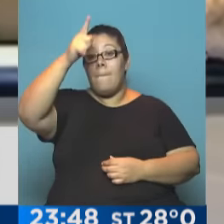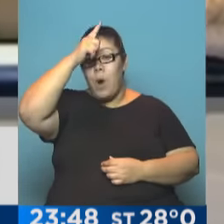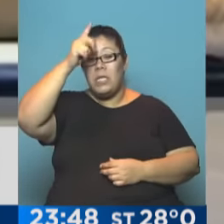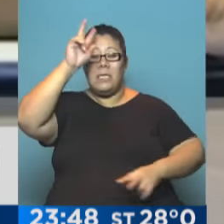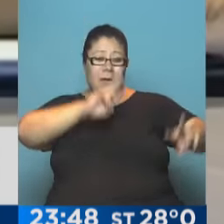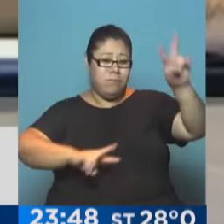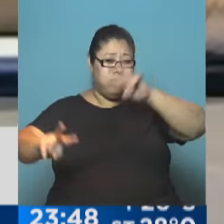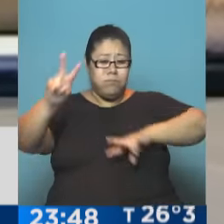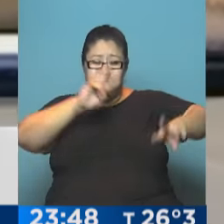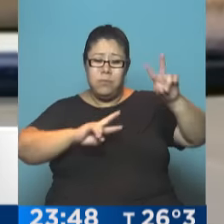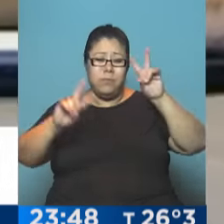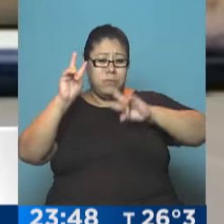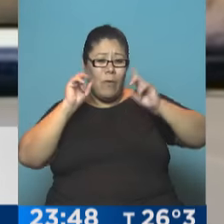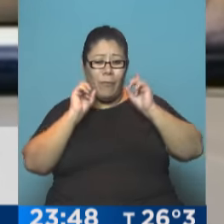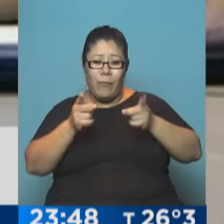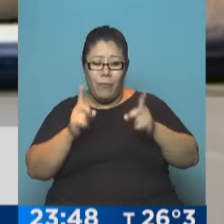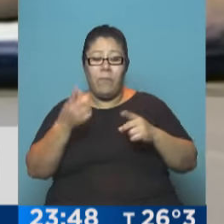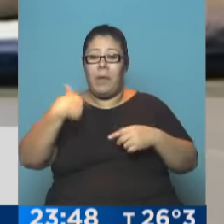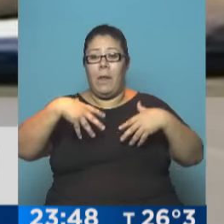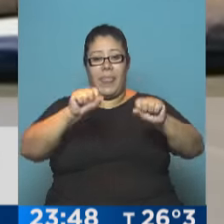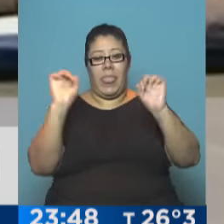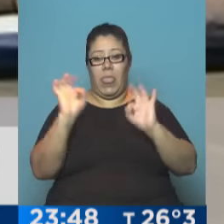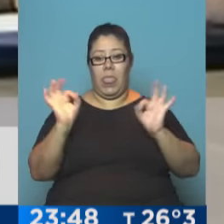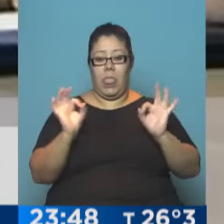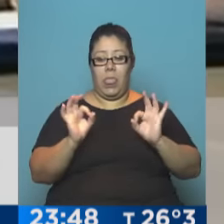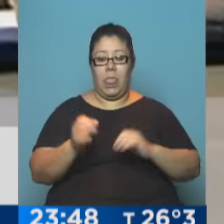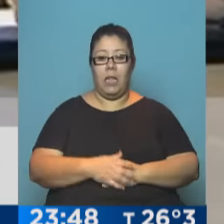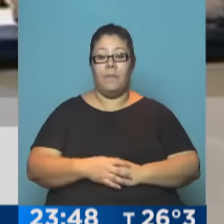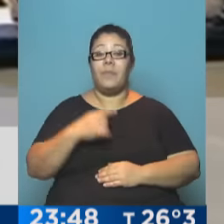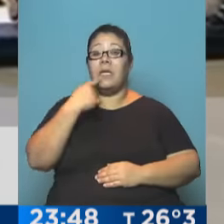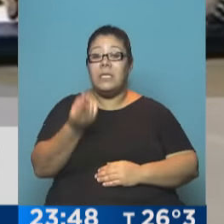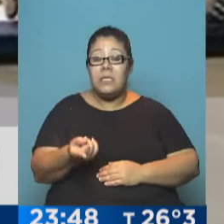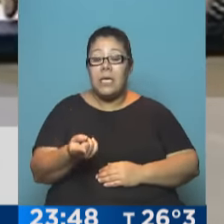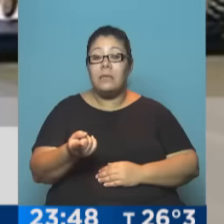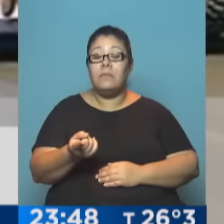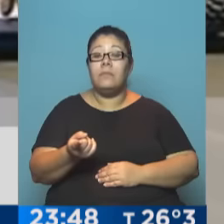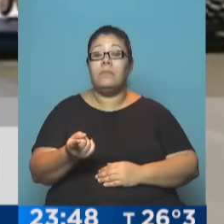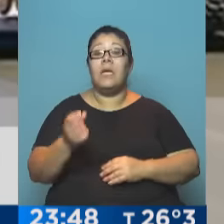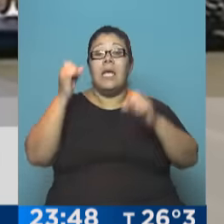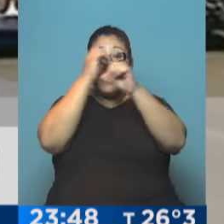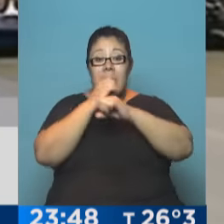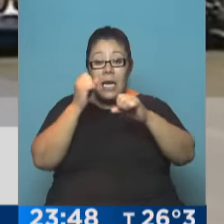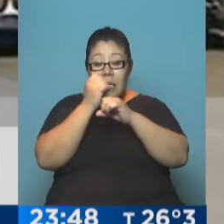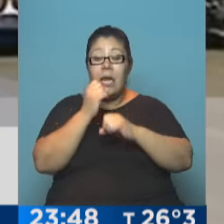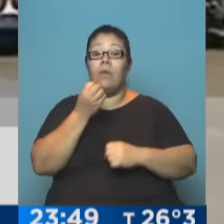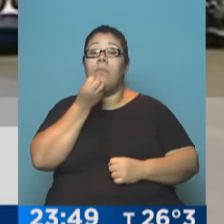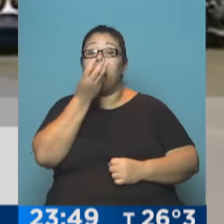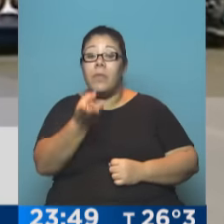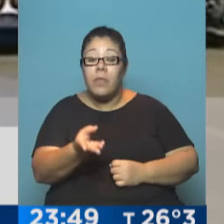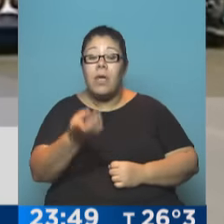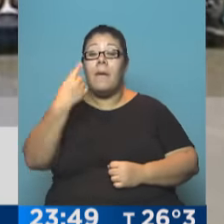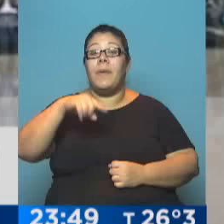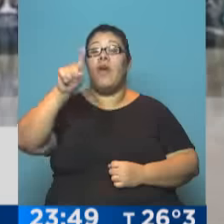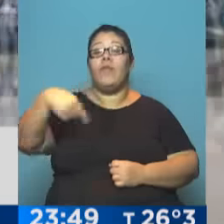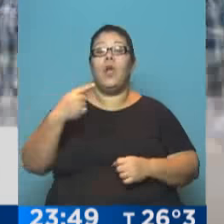la búsqueda en esa provincia, aún sin éxito. No descartan que el dato haya surgido por la recompensa de 2 millones de pesos. Los hermanos